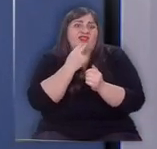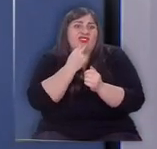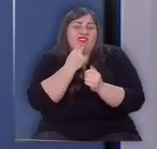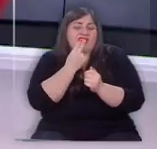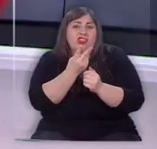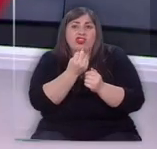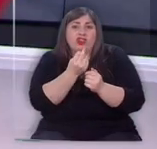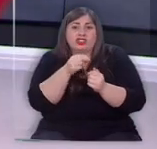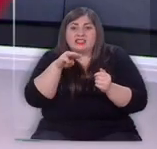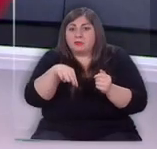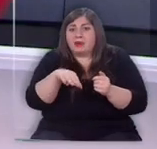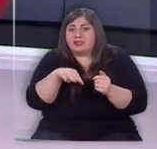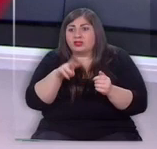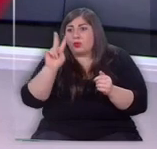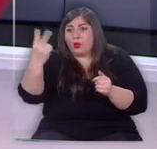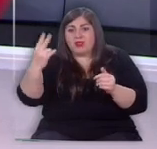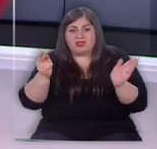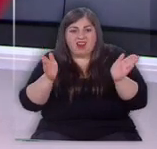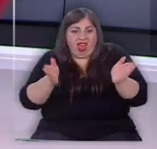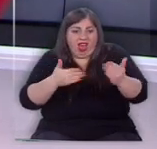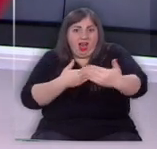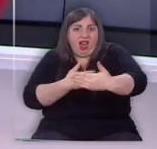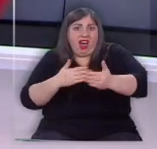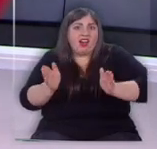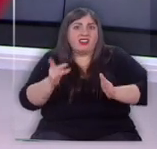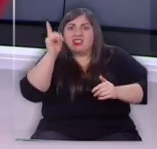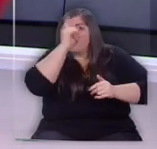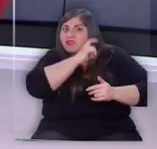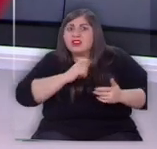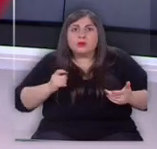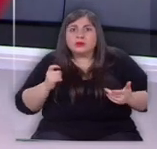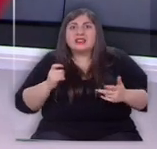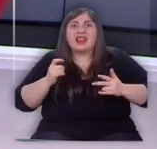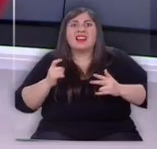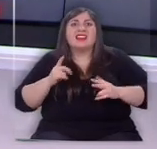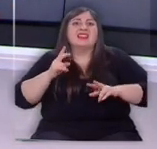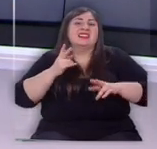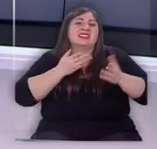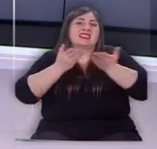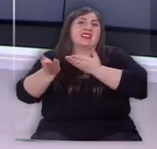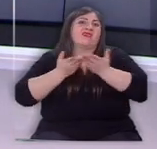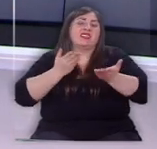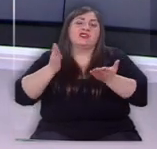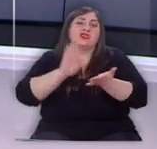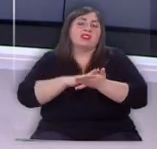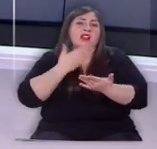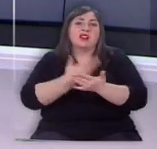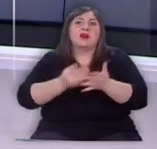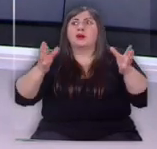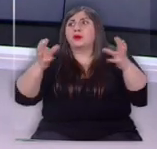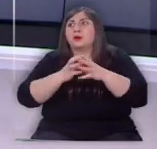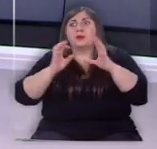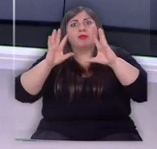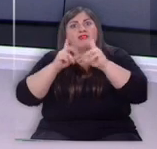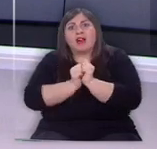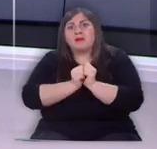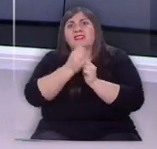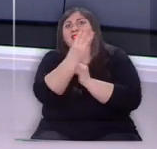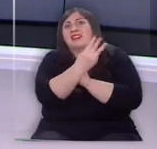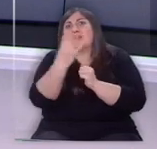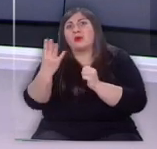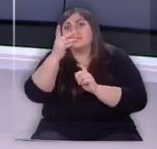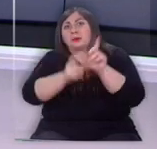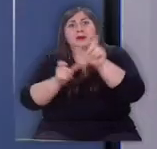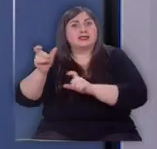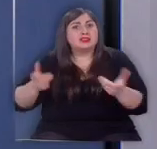cuadrados, donde naturalmente hay incluso dificultad a veces de acceder a los servicios básicos sanitarios? Grupos familiares numerosos de 3, 4 personas